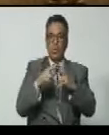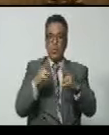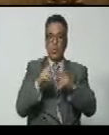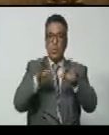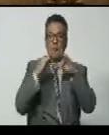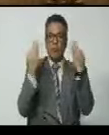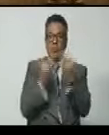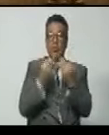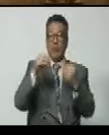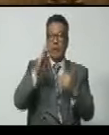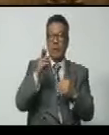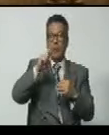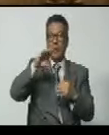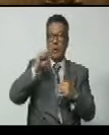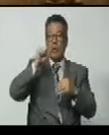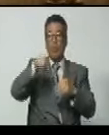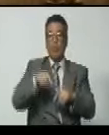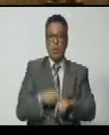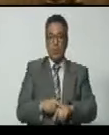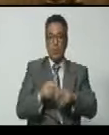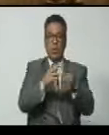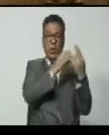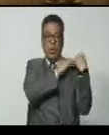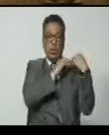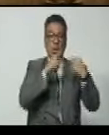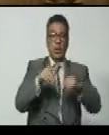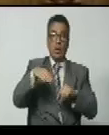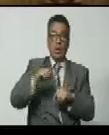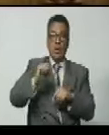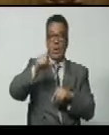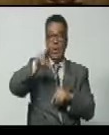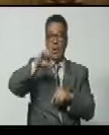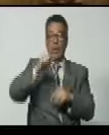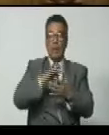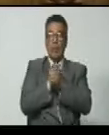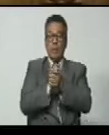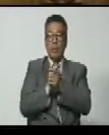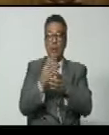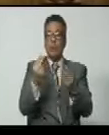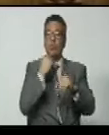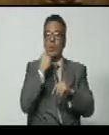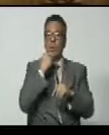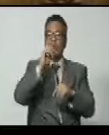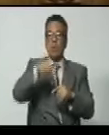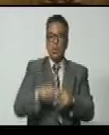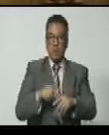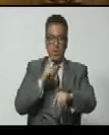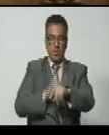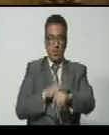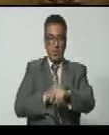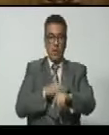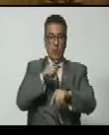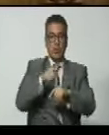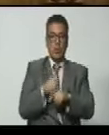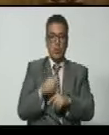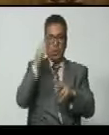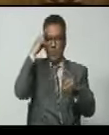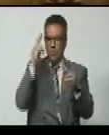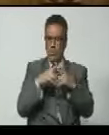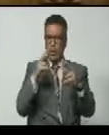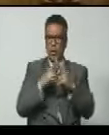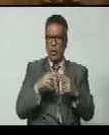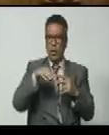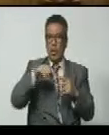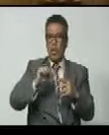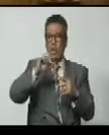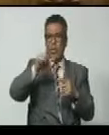la familia Burós, pariente de Carlos Sublet, con quienes tuvo una amistad cercana. A partir de ese momento, se le conoció como